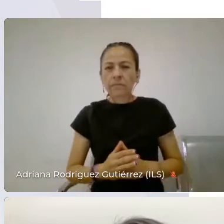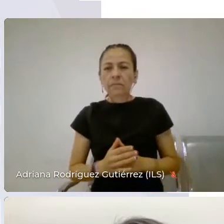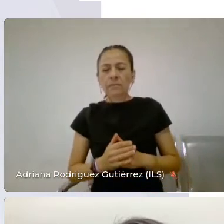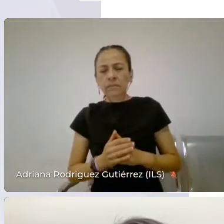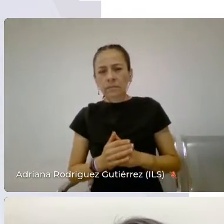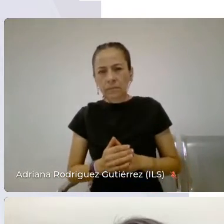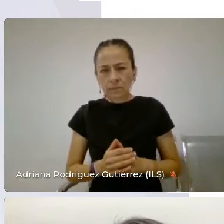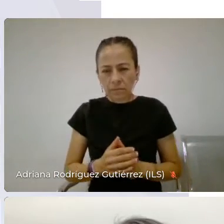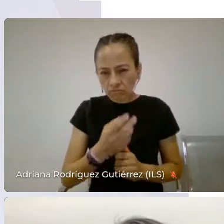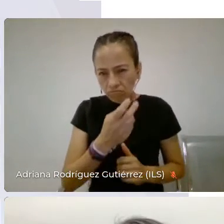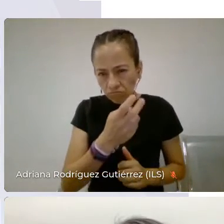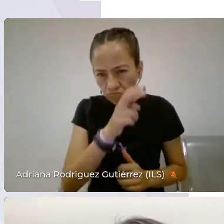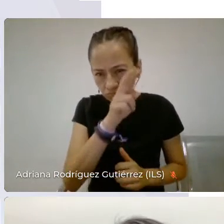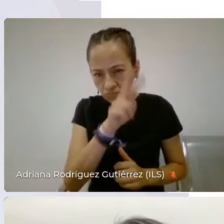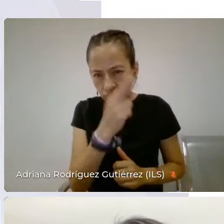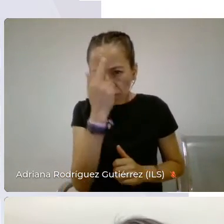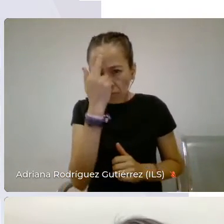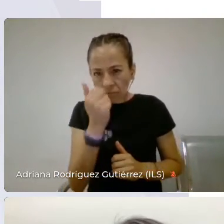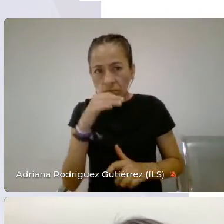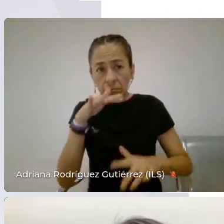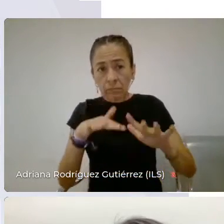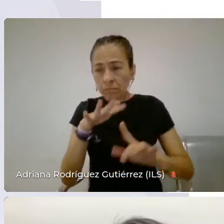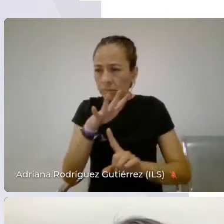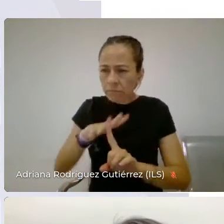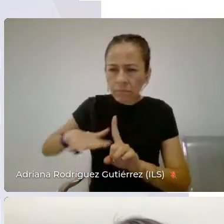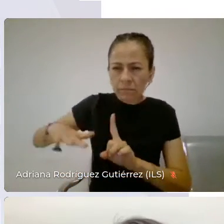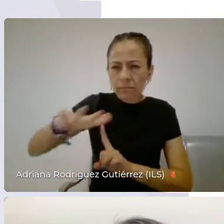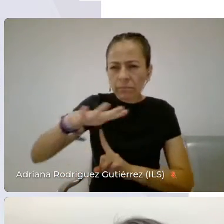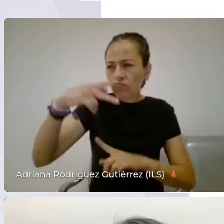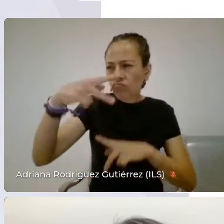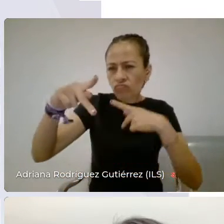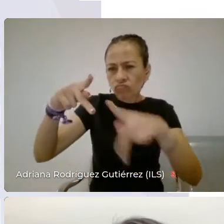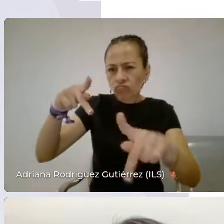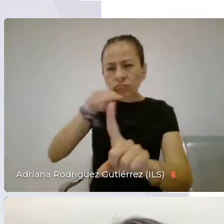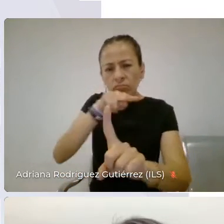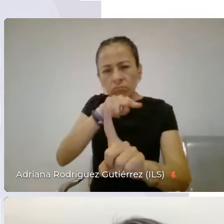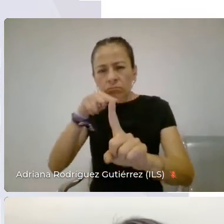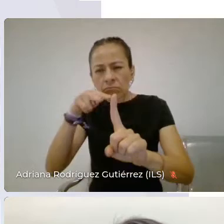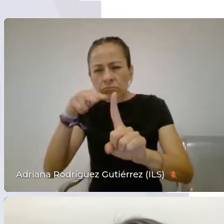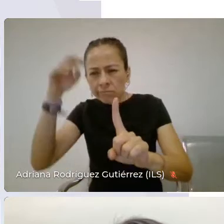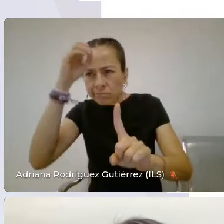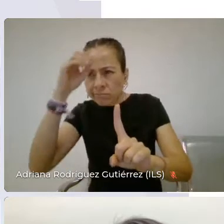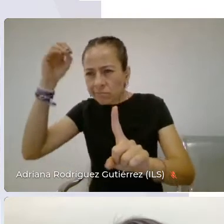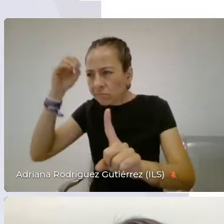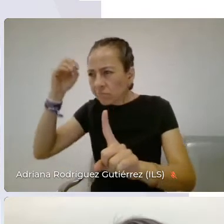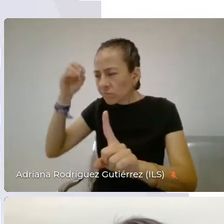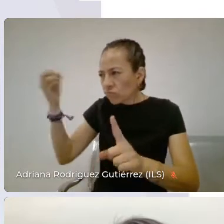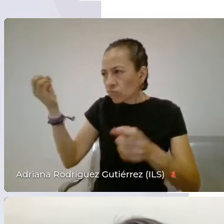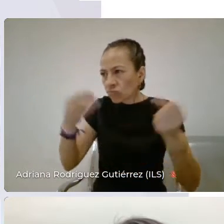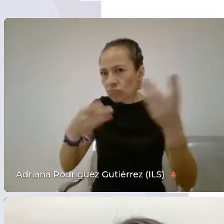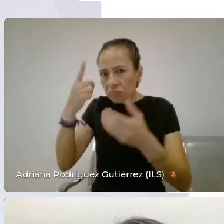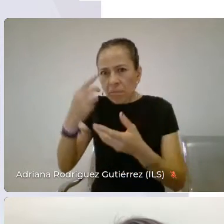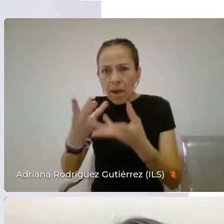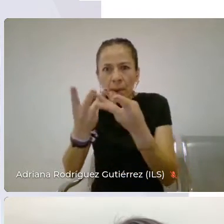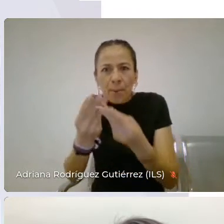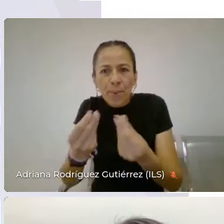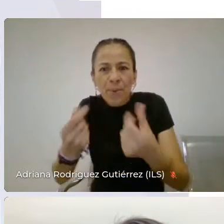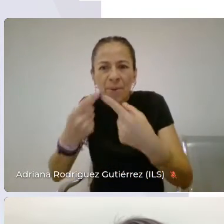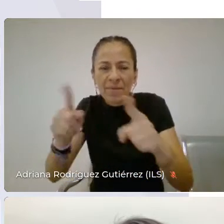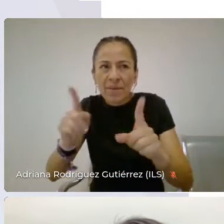diferente y al integrarla podemos encontrar soluciones. Bueno, pero los dejo que ustedes respondan, nada más voy a leer la segunda